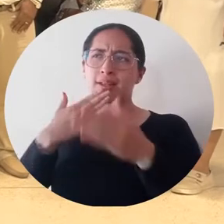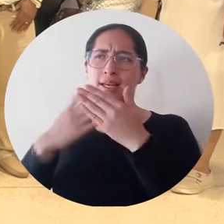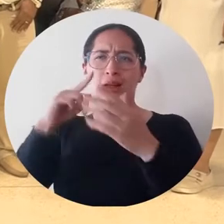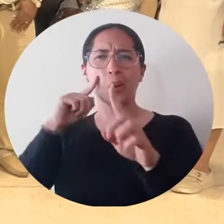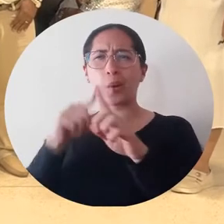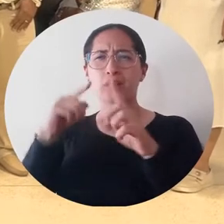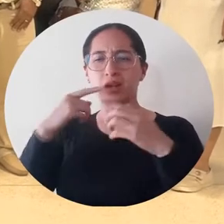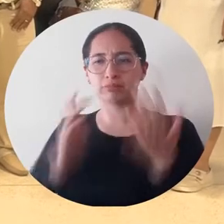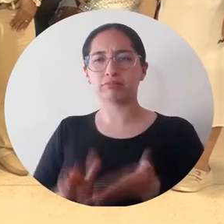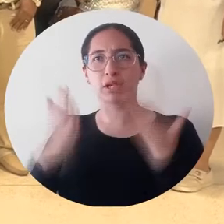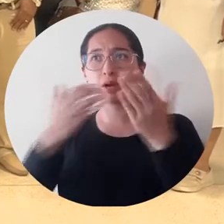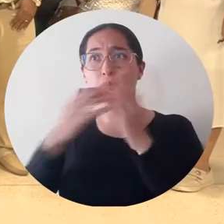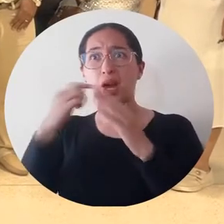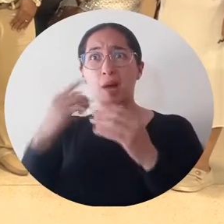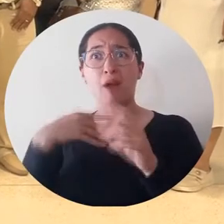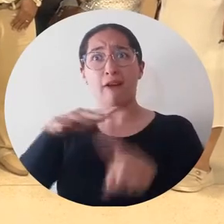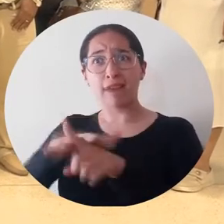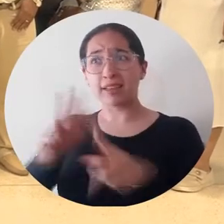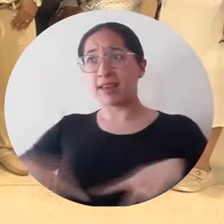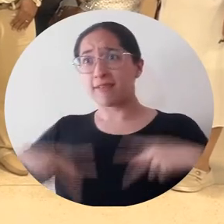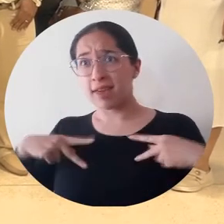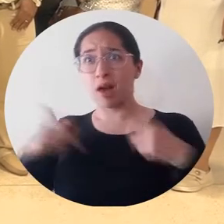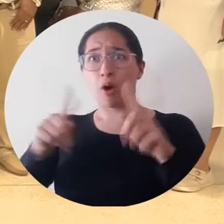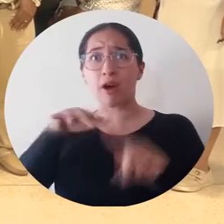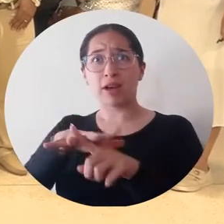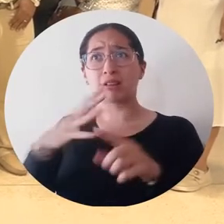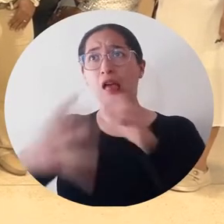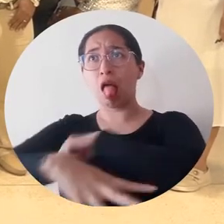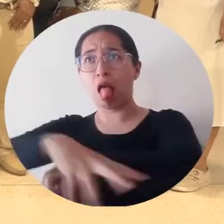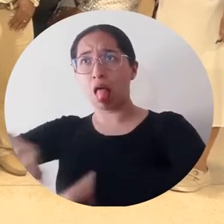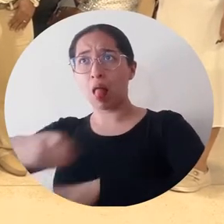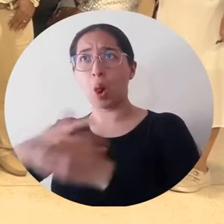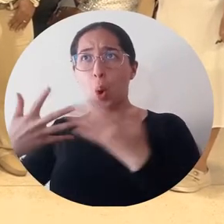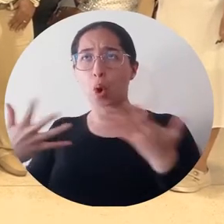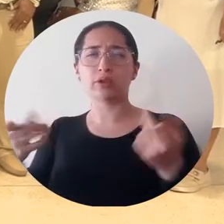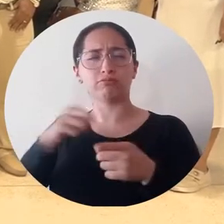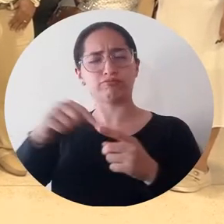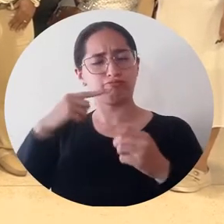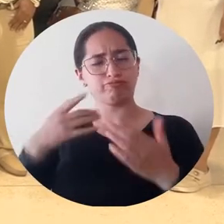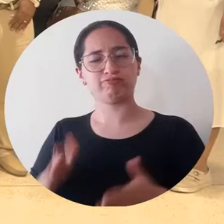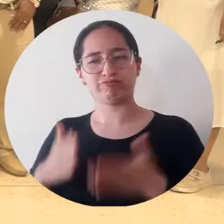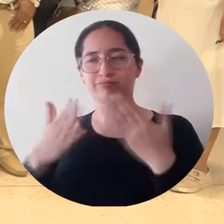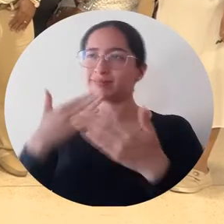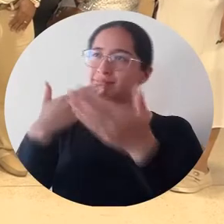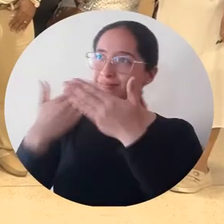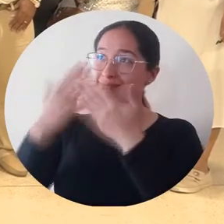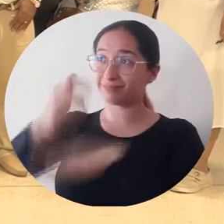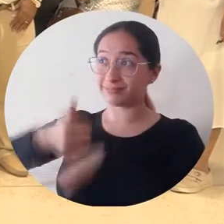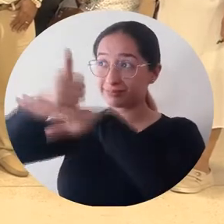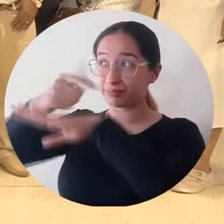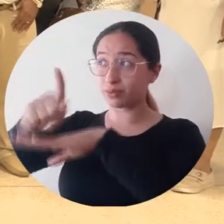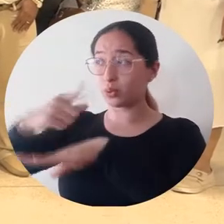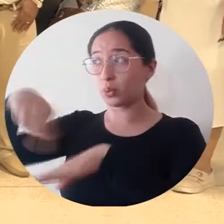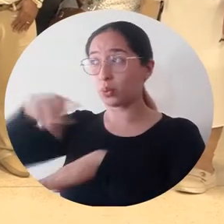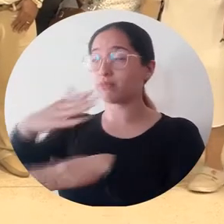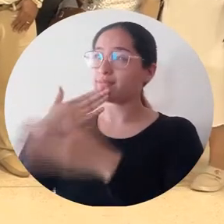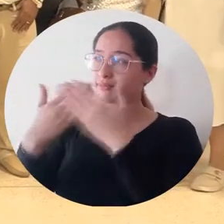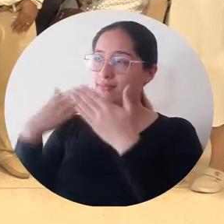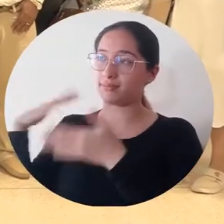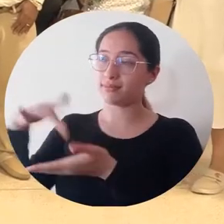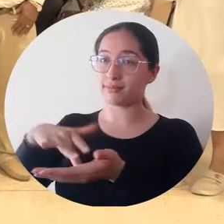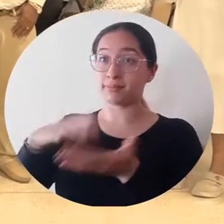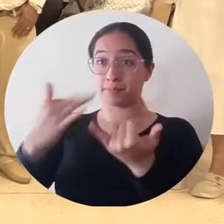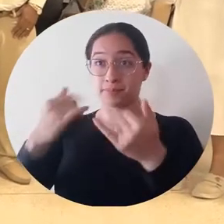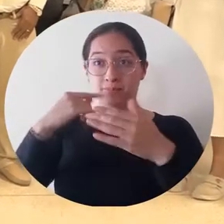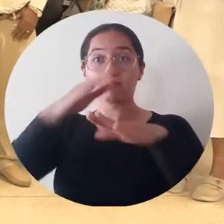profesores, pero sobre todo hacer del entorno de UniMagdalena un entorno seguro. Coronel, muchas gracias por estar aquí con nosotros. Ya hay anuncios concretos frente a